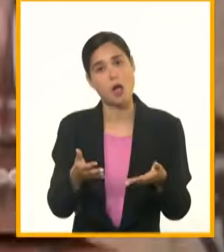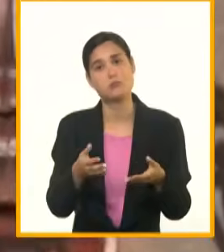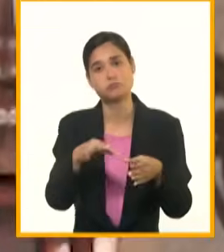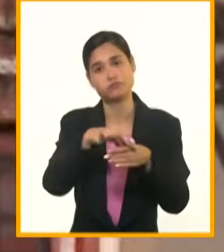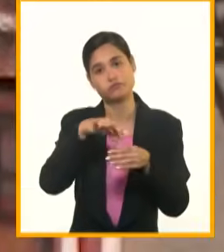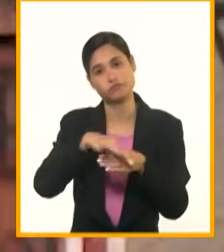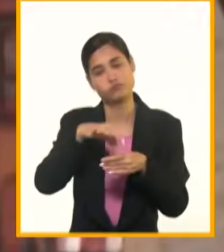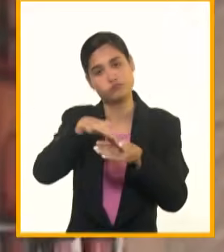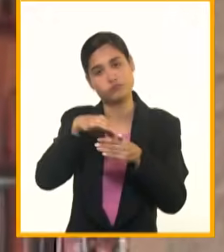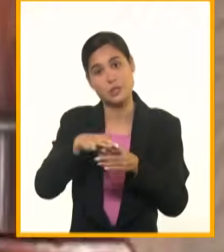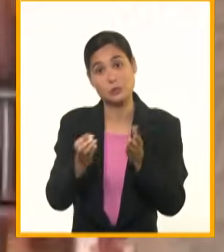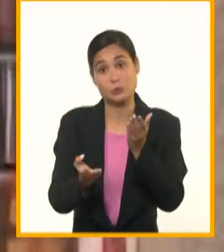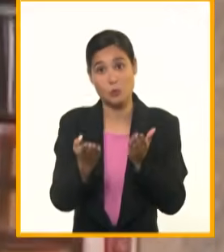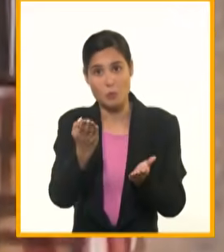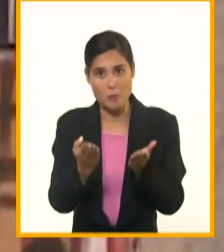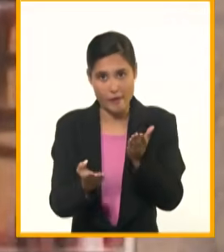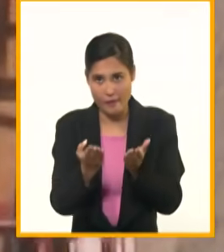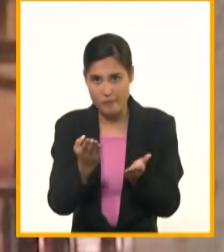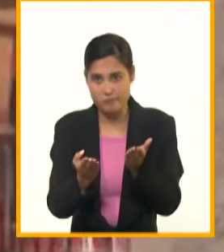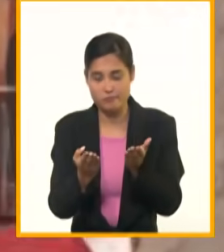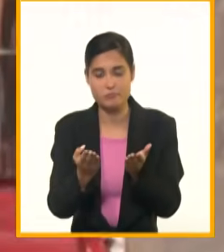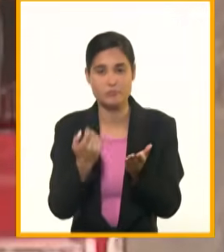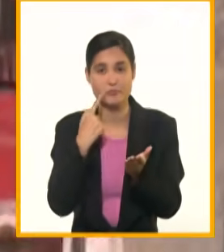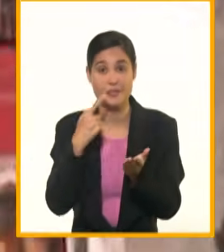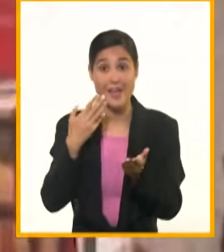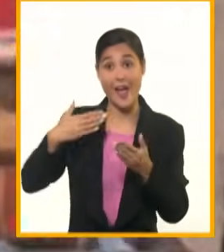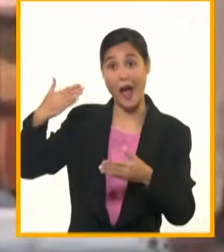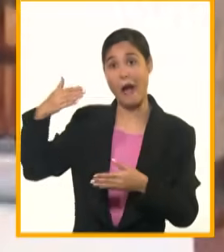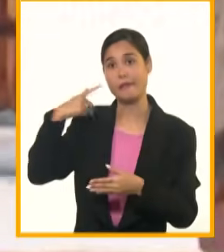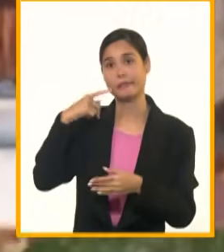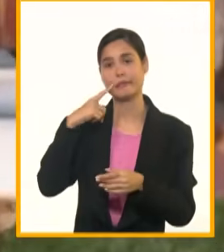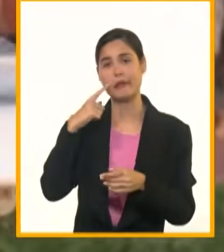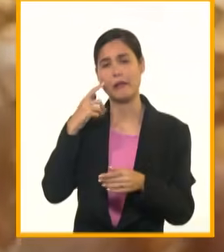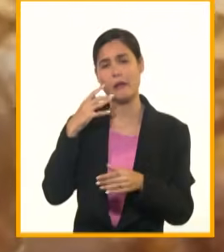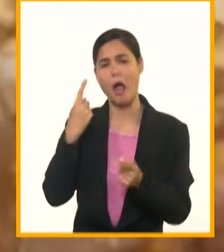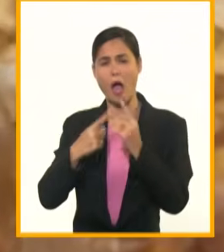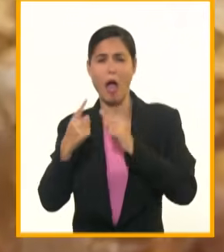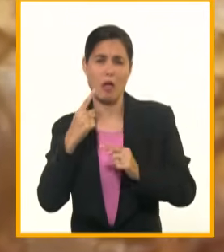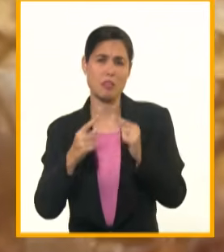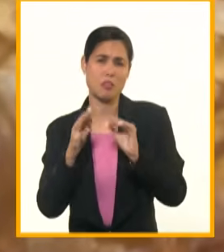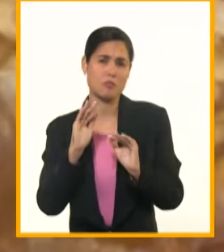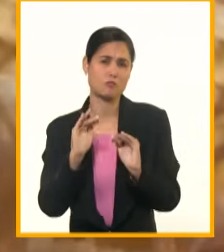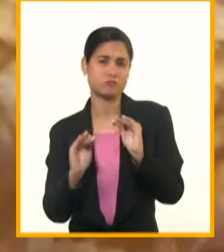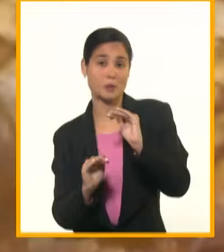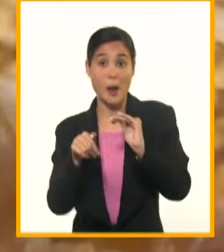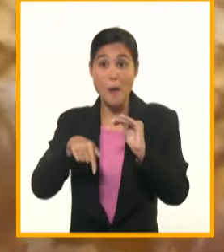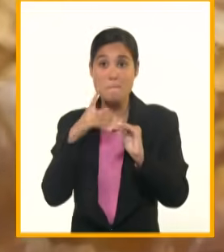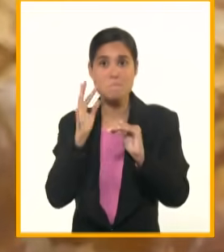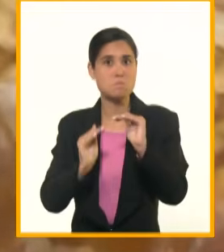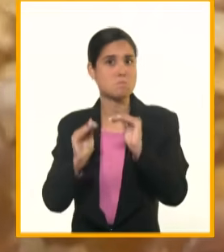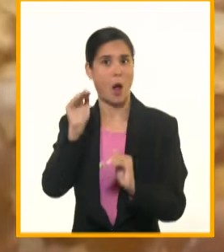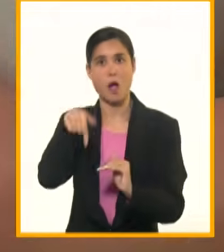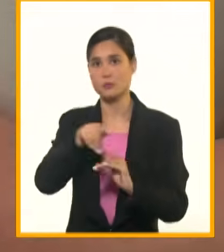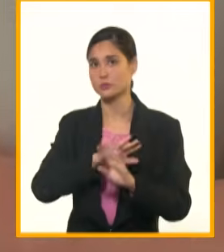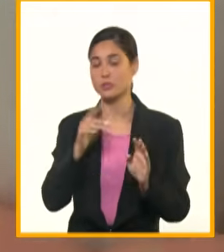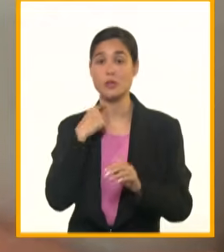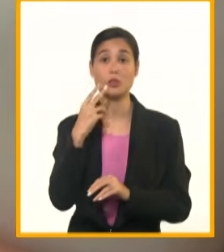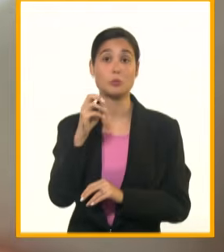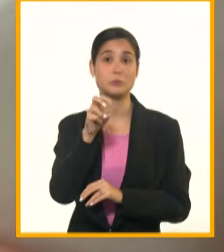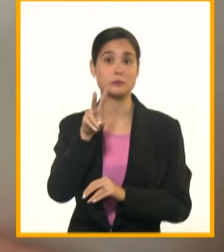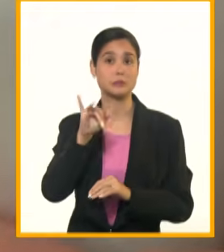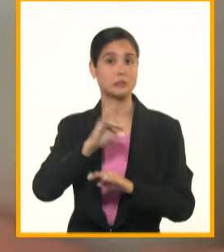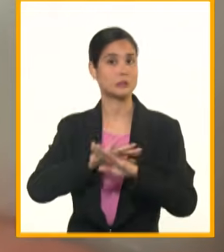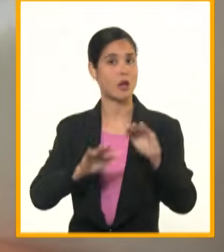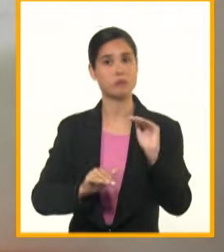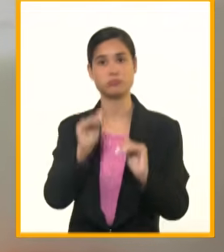últimos 18 años. Y esa forma de hacer las cosas está partiendo de un incremento del